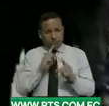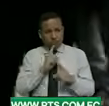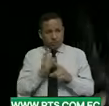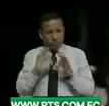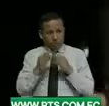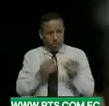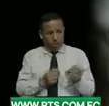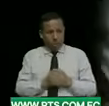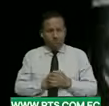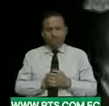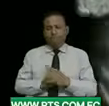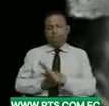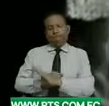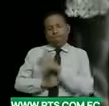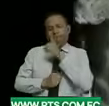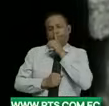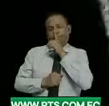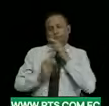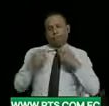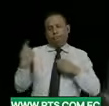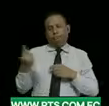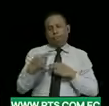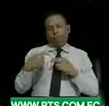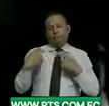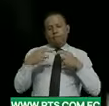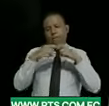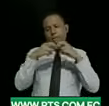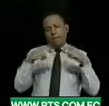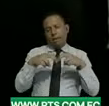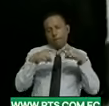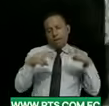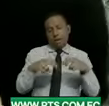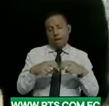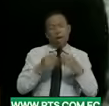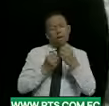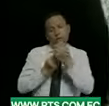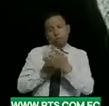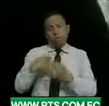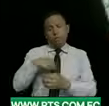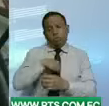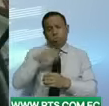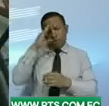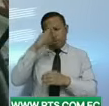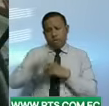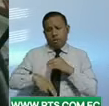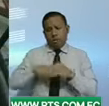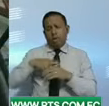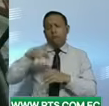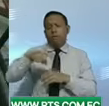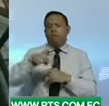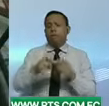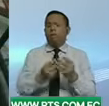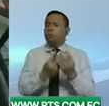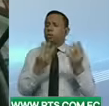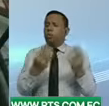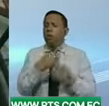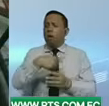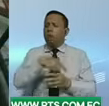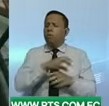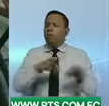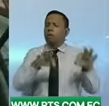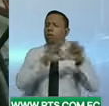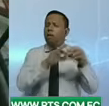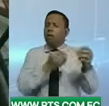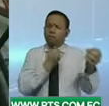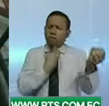Están investigando, no puedo adelantar estos hechos. Pero sí le puedo decir que como Policía Nacional necesitamos que la ciudadanía nos dé información. No